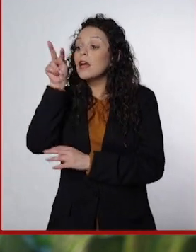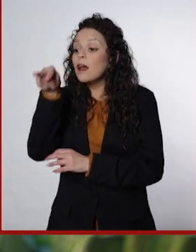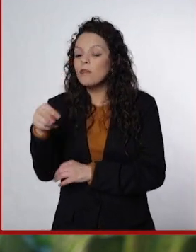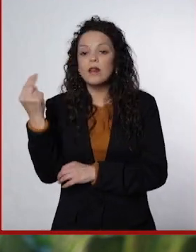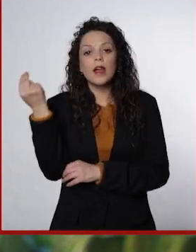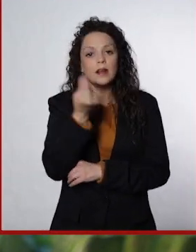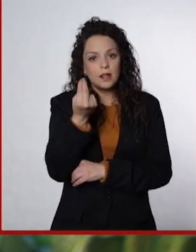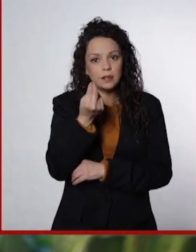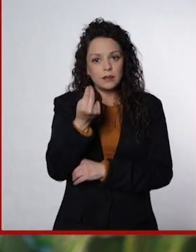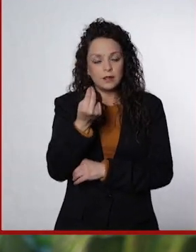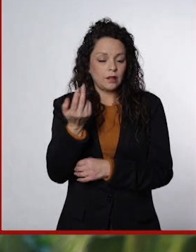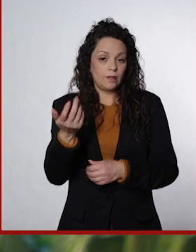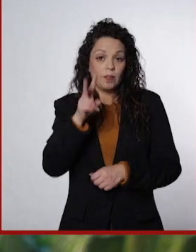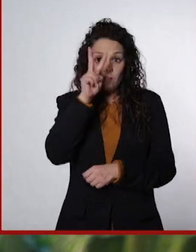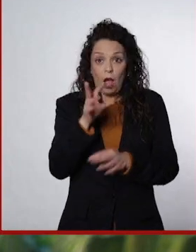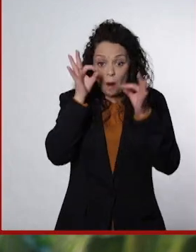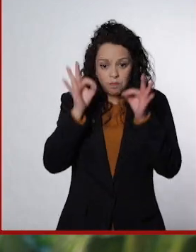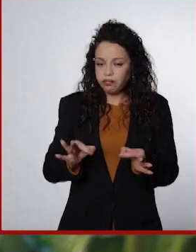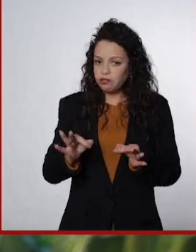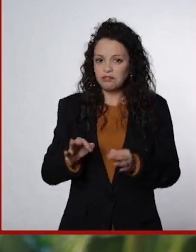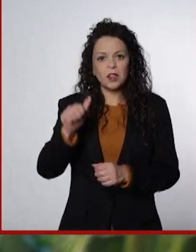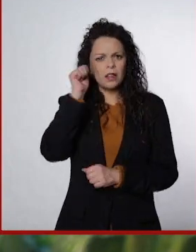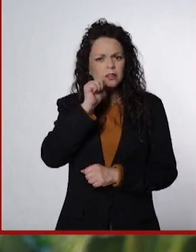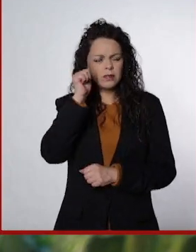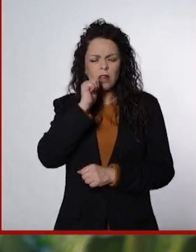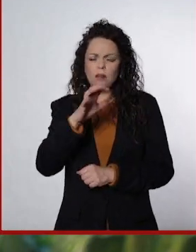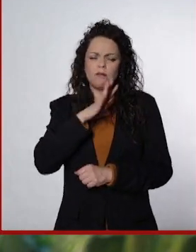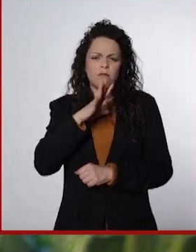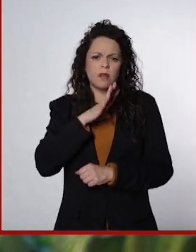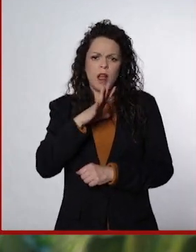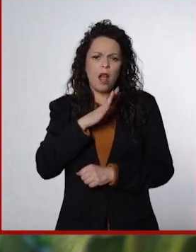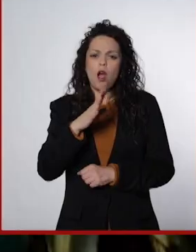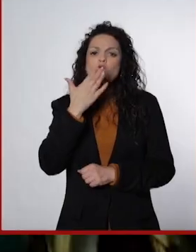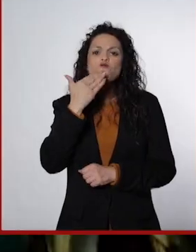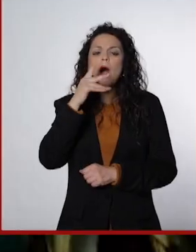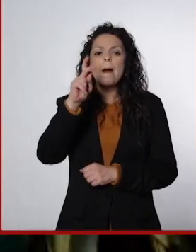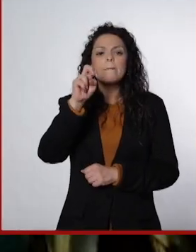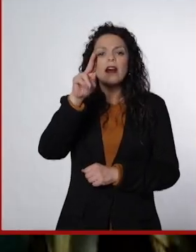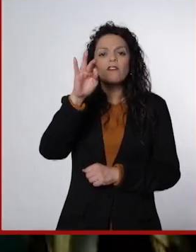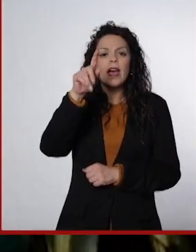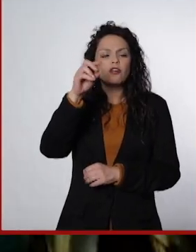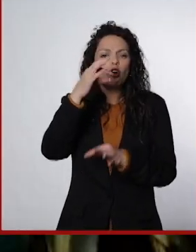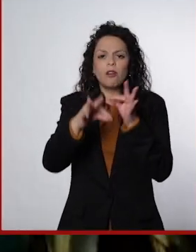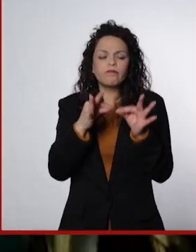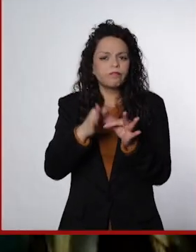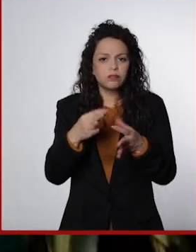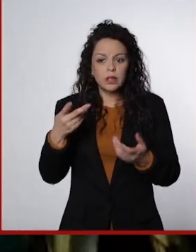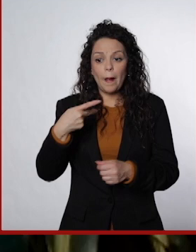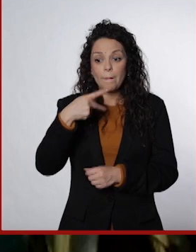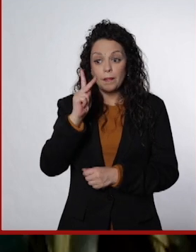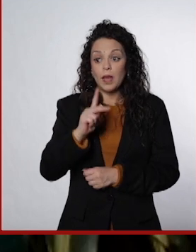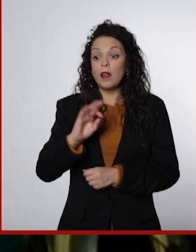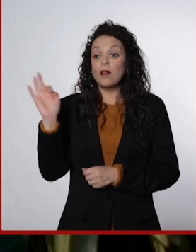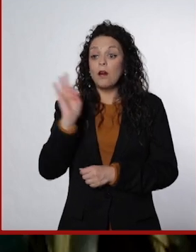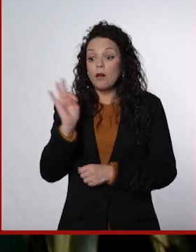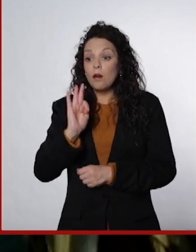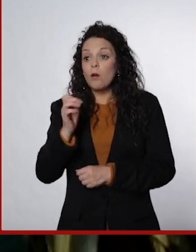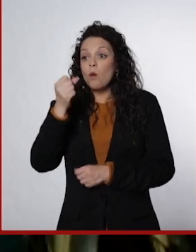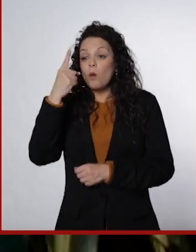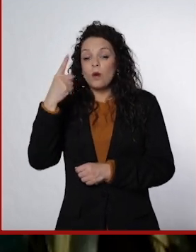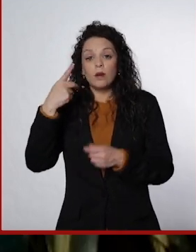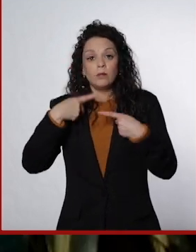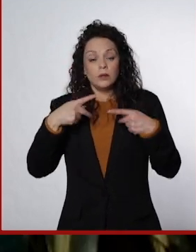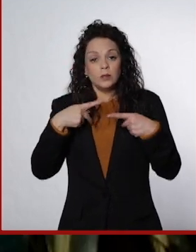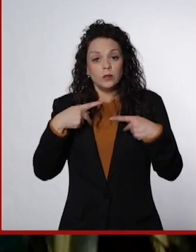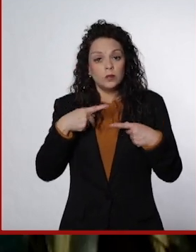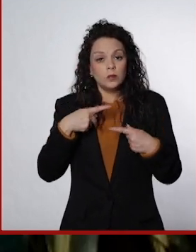digo, siempre es imperfecta, pero es la única forma que tenemos de hacer ese contacto con la otra persona. A menudo la posibilidad que alguien tiene de